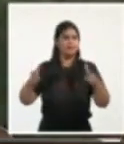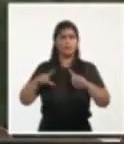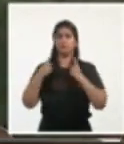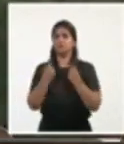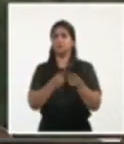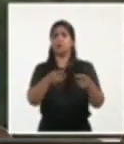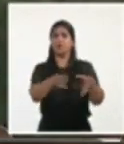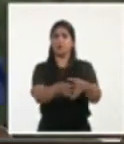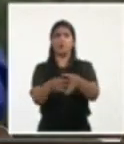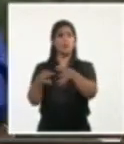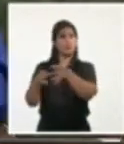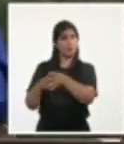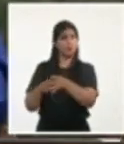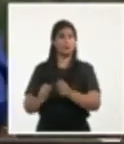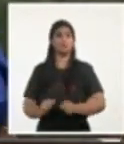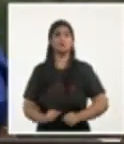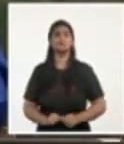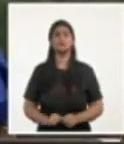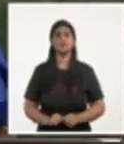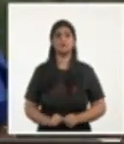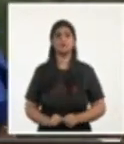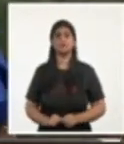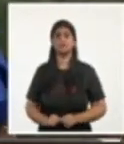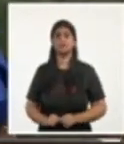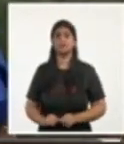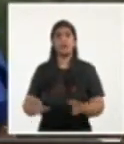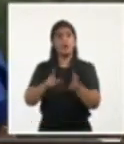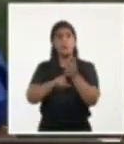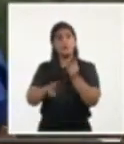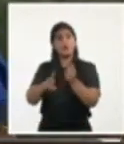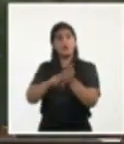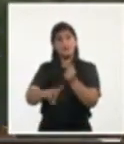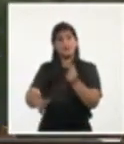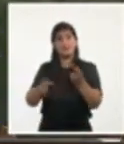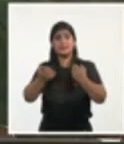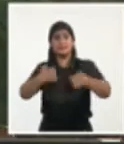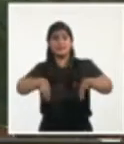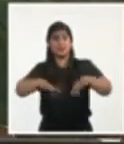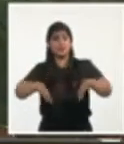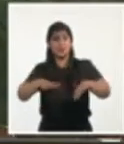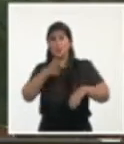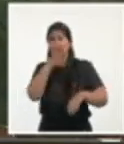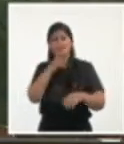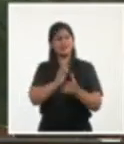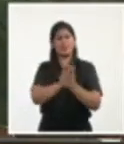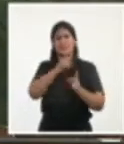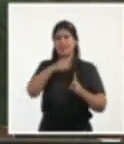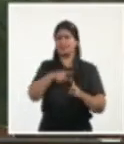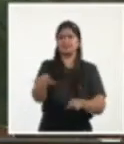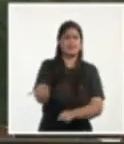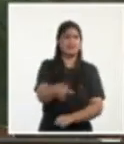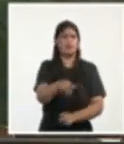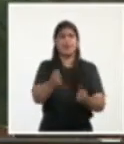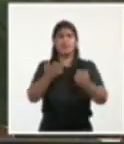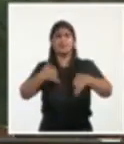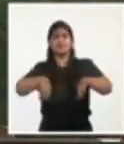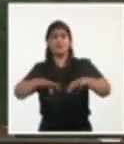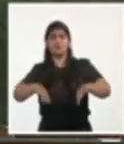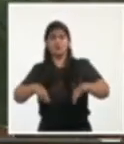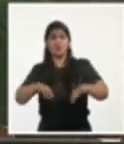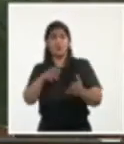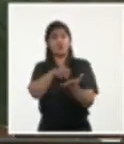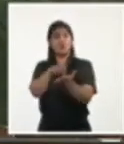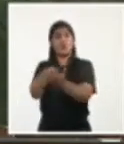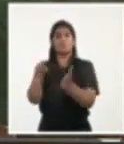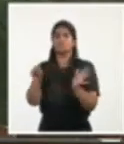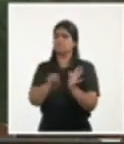atender. Por lo tanto, ya en provincias que tienen esta situación no es posible tener las capacidades para ingresarlos a todas instituciones